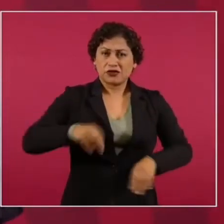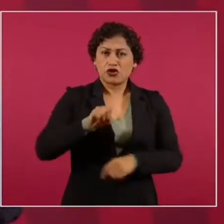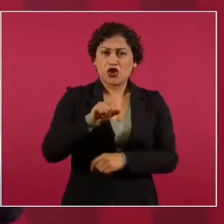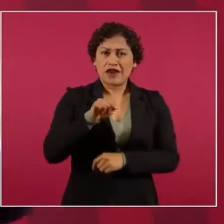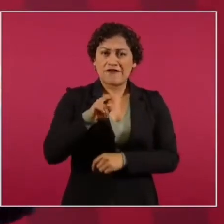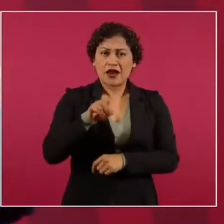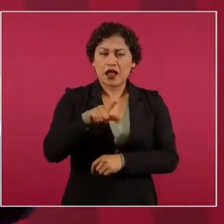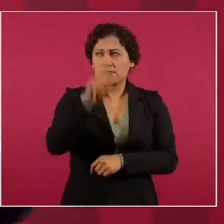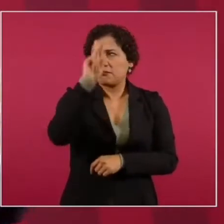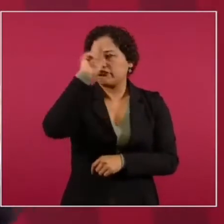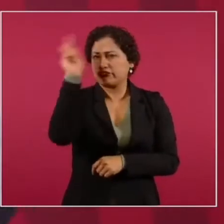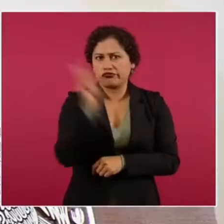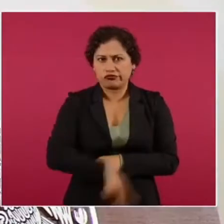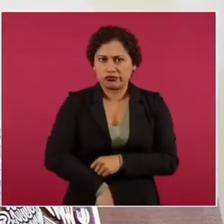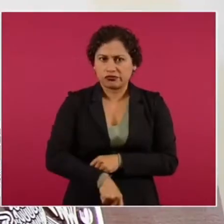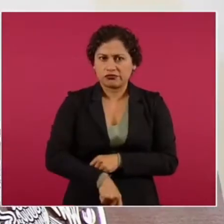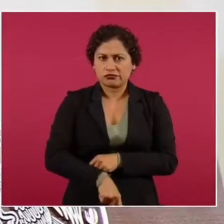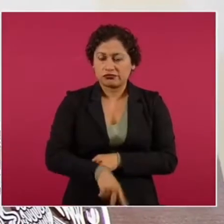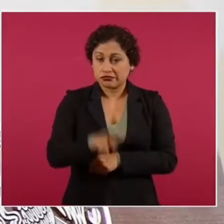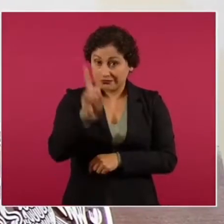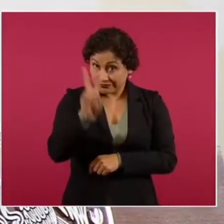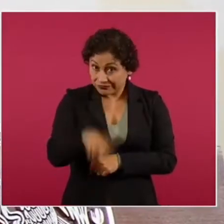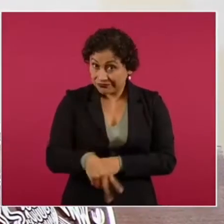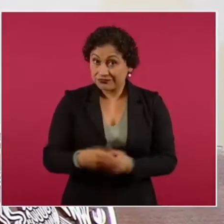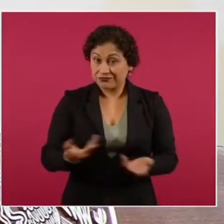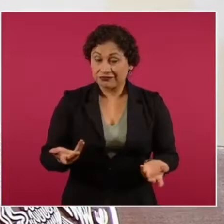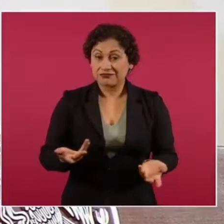Fue una barbaridad